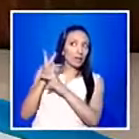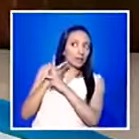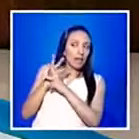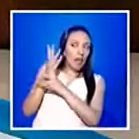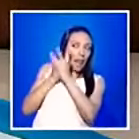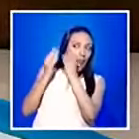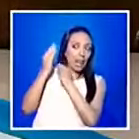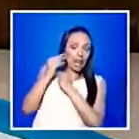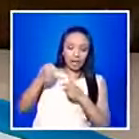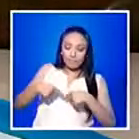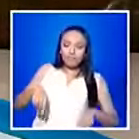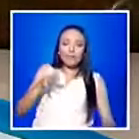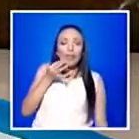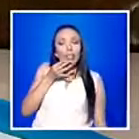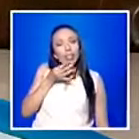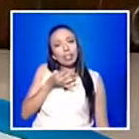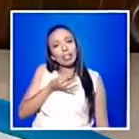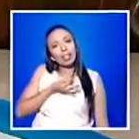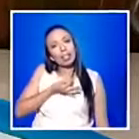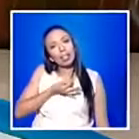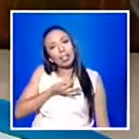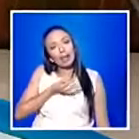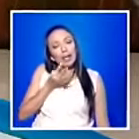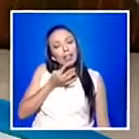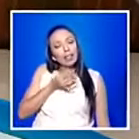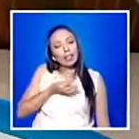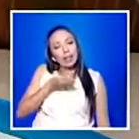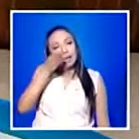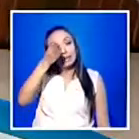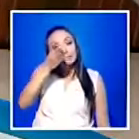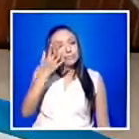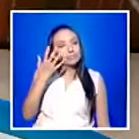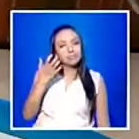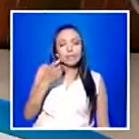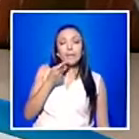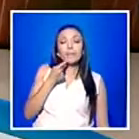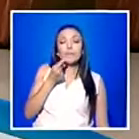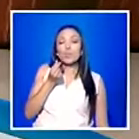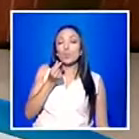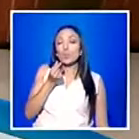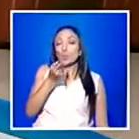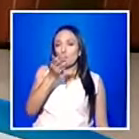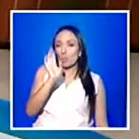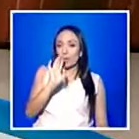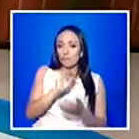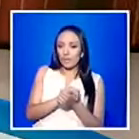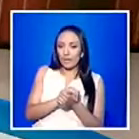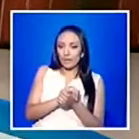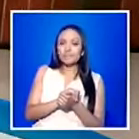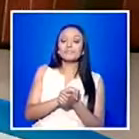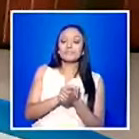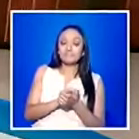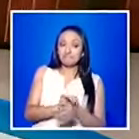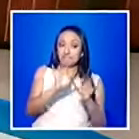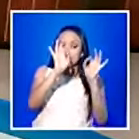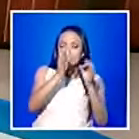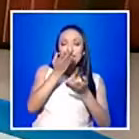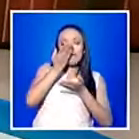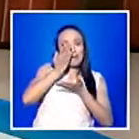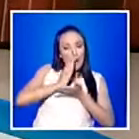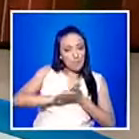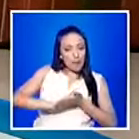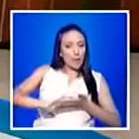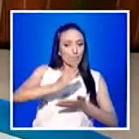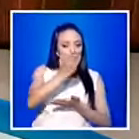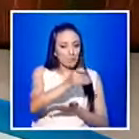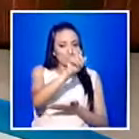están por acá, los chicos del estudio que ya quieren ir a probar ese delicioso encebollado. Y por supuesto, con la amabilidad de Silvita,